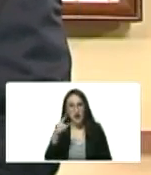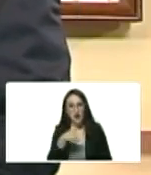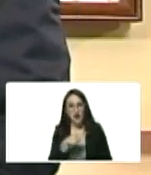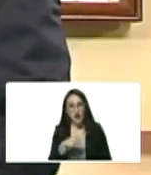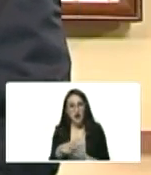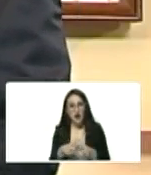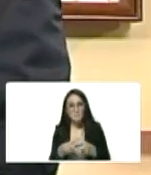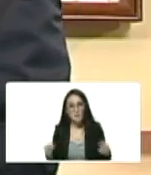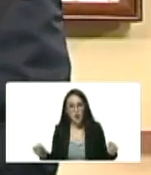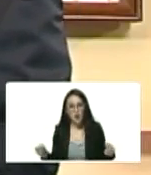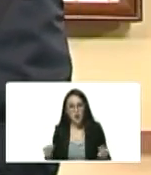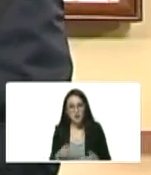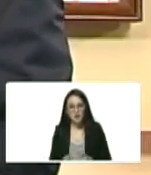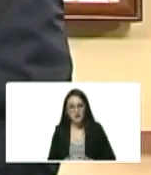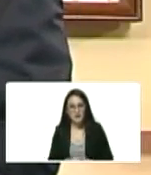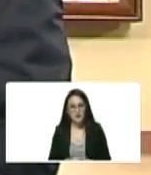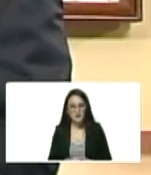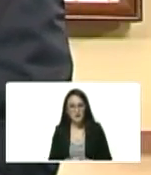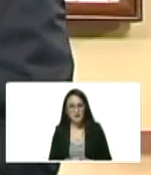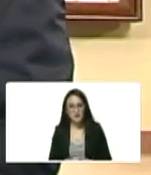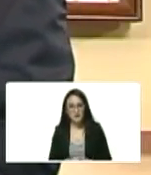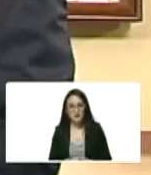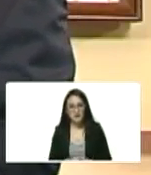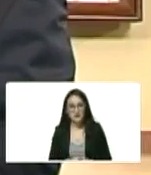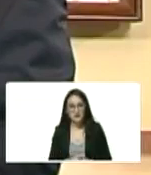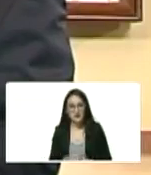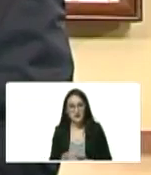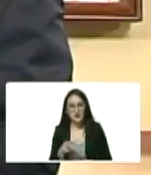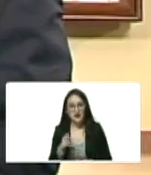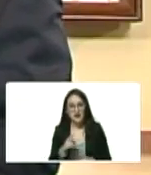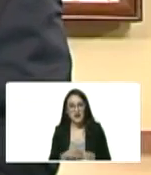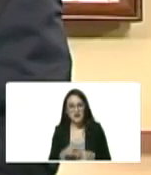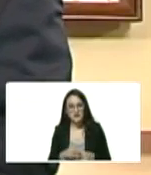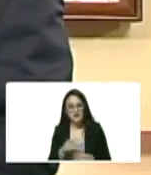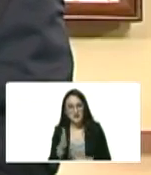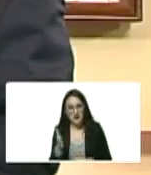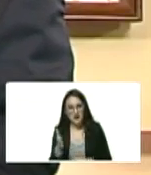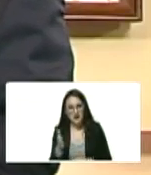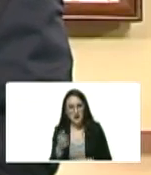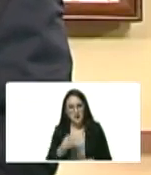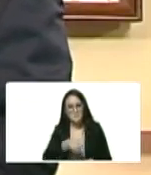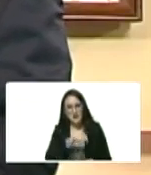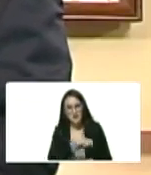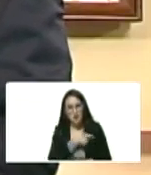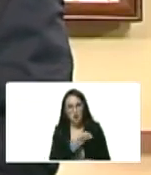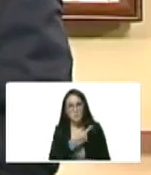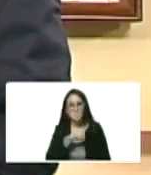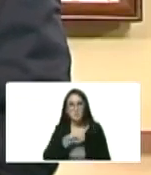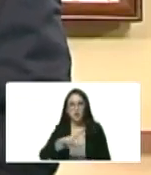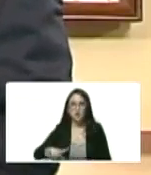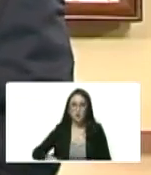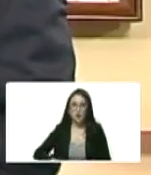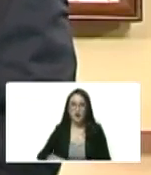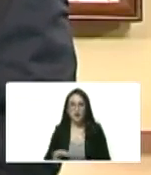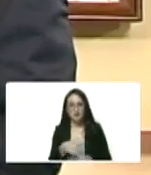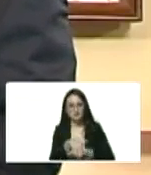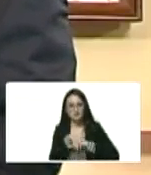imperio griego, el imperio español, el imperio portugués, el imperio